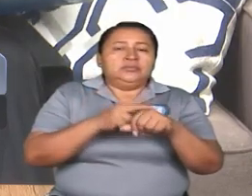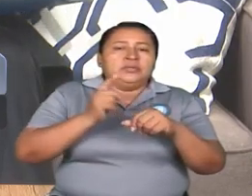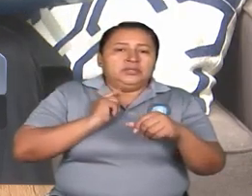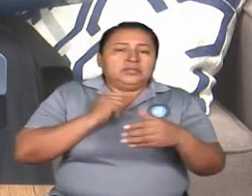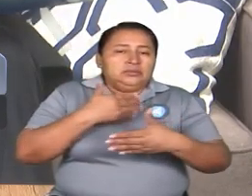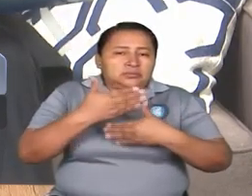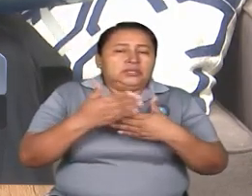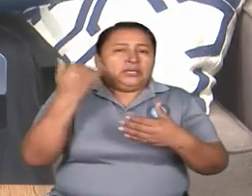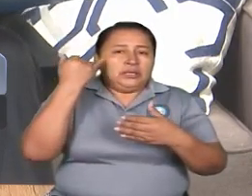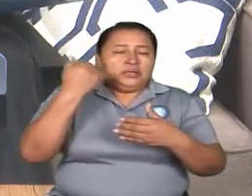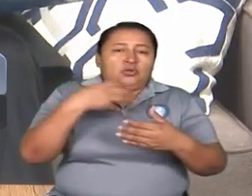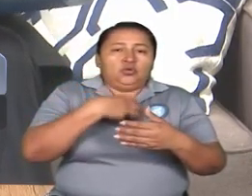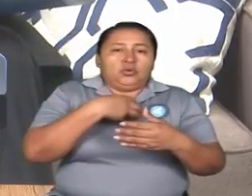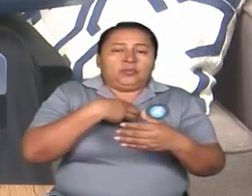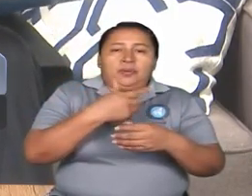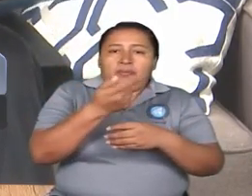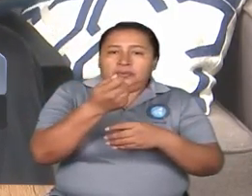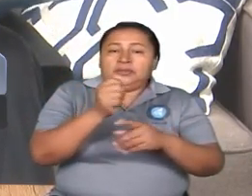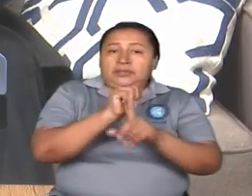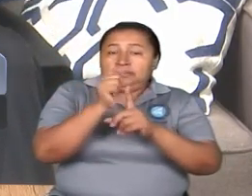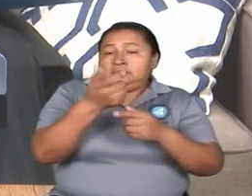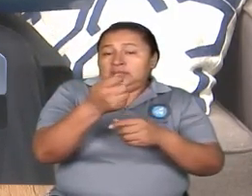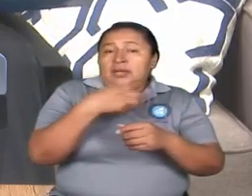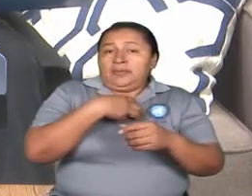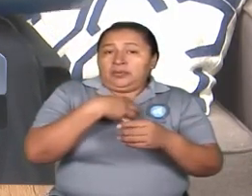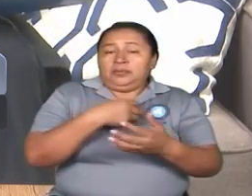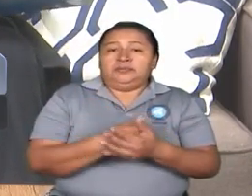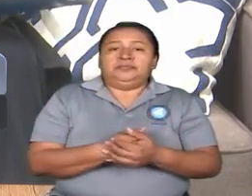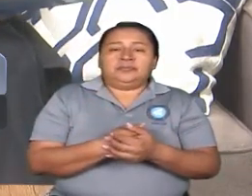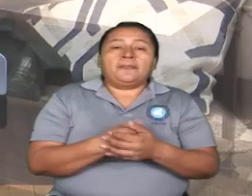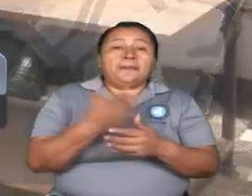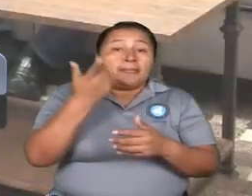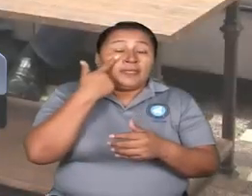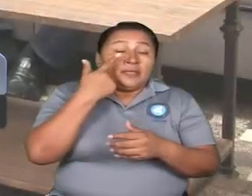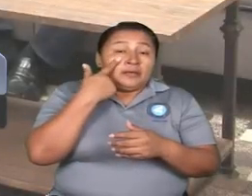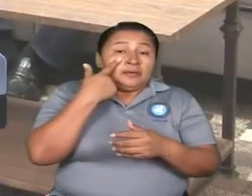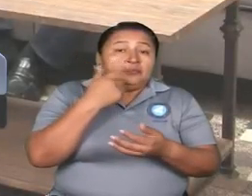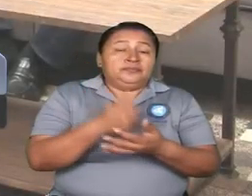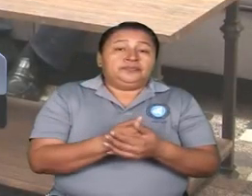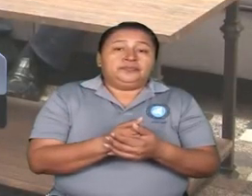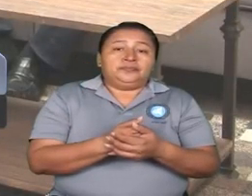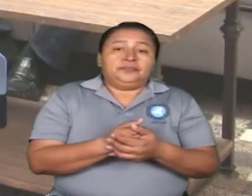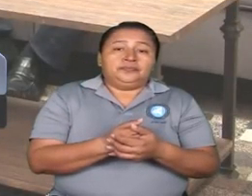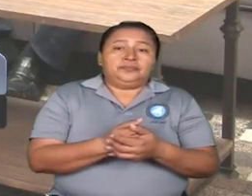bien creando su propio medio de comunicación. Mira,